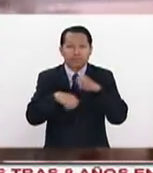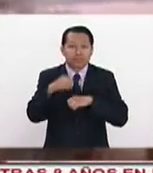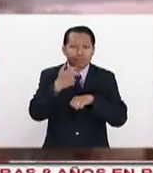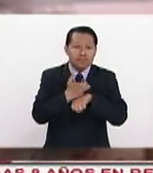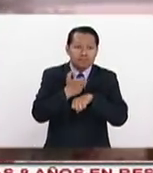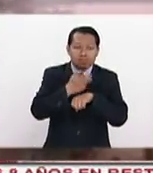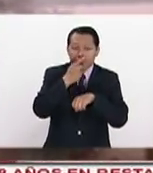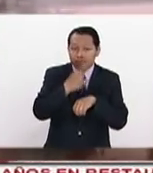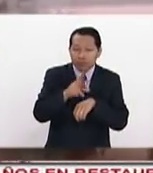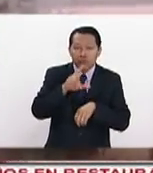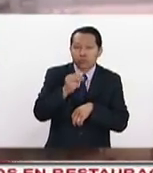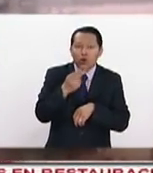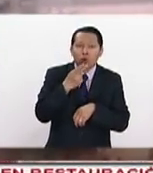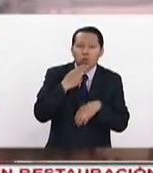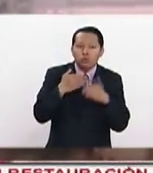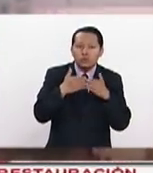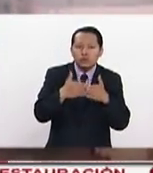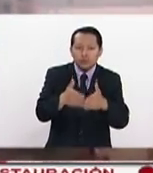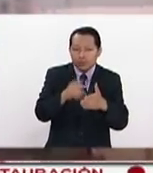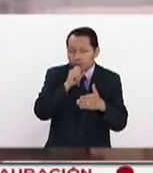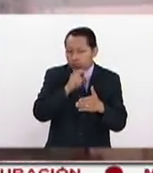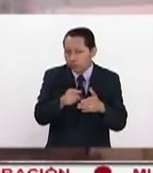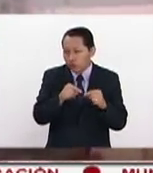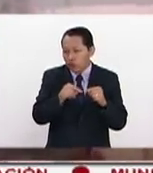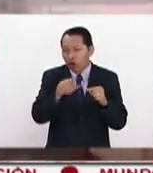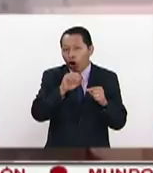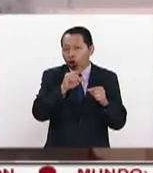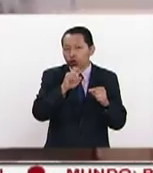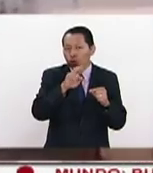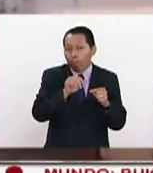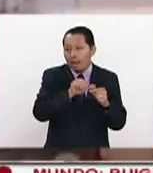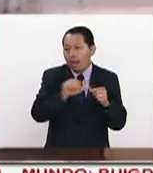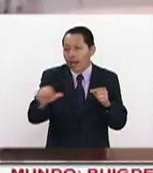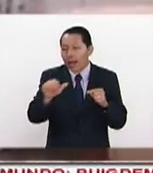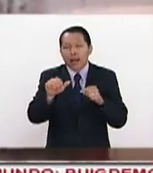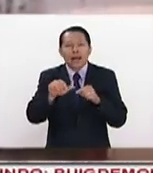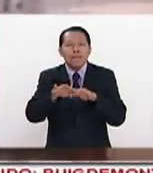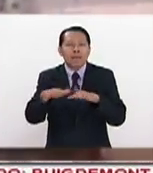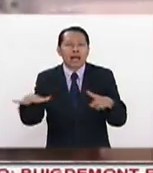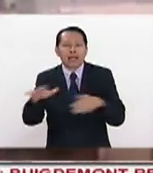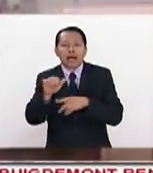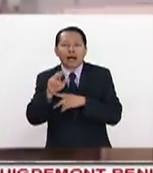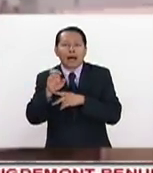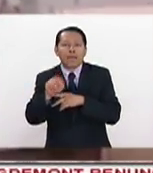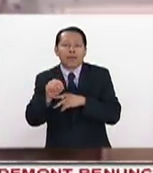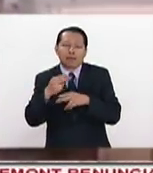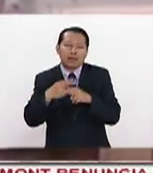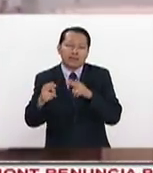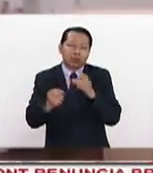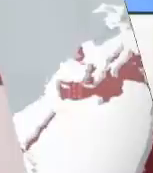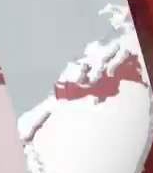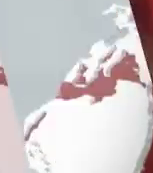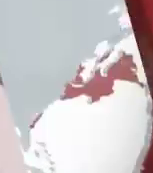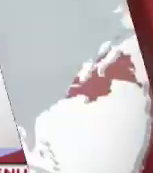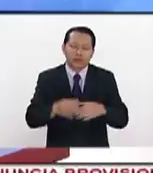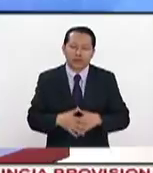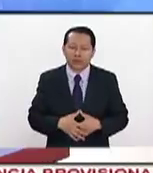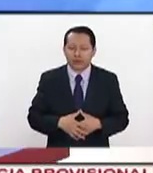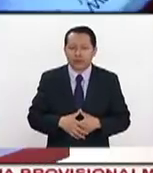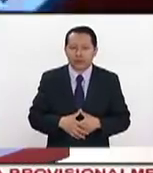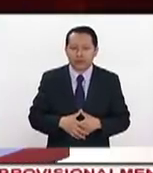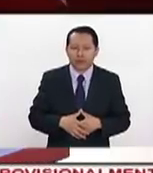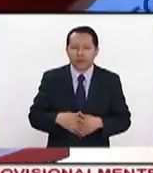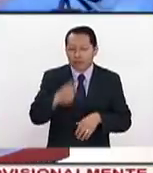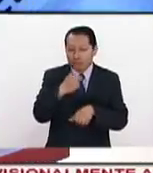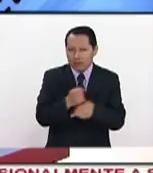Unidos pidió que no utilicen estas embarcaciones en la ruta de Cozumel a Playa del Carmen hasta nuevo aviso.